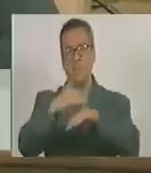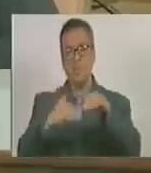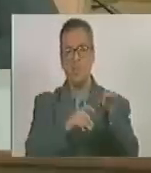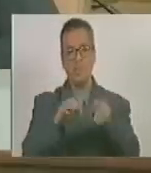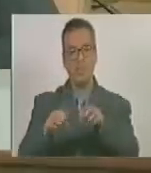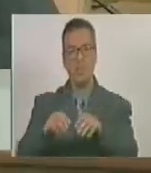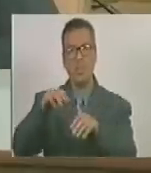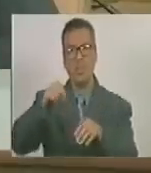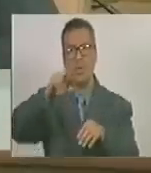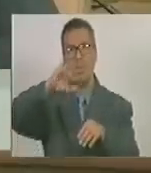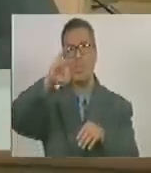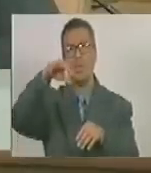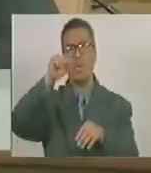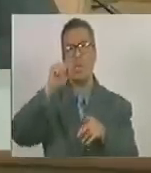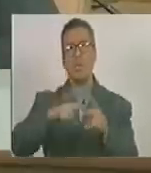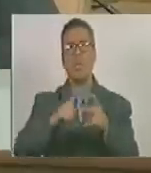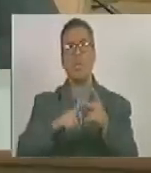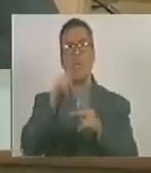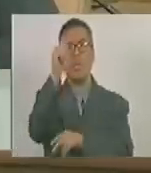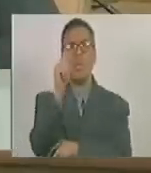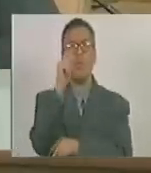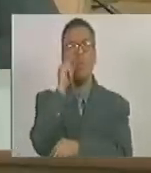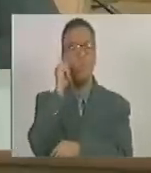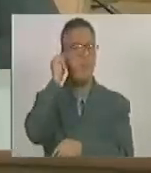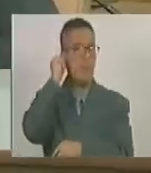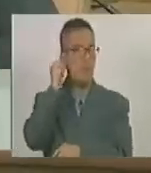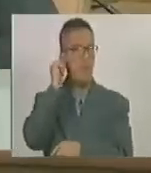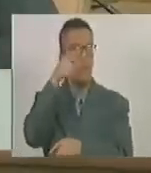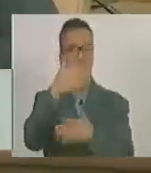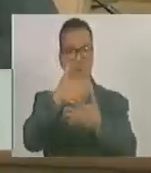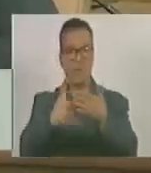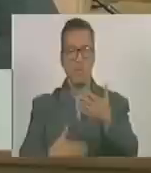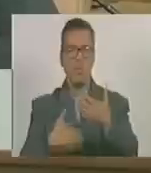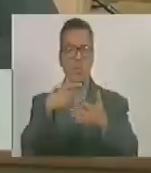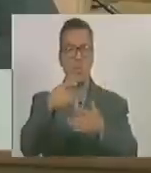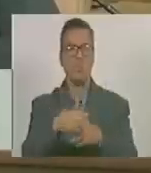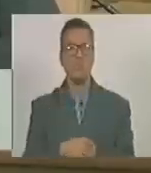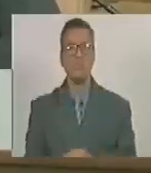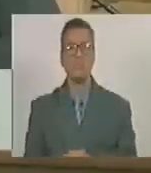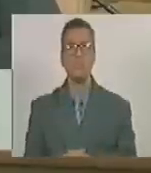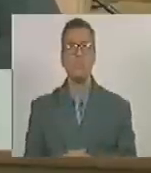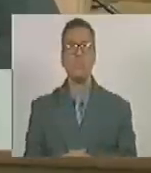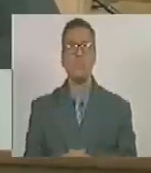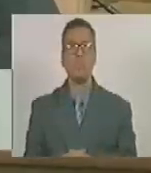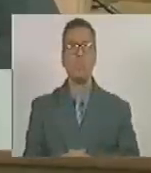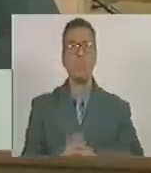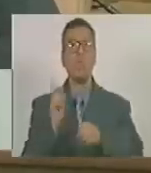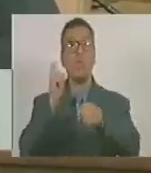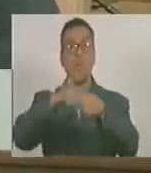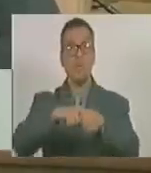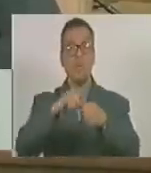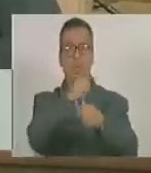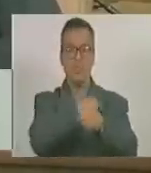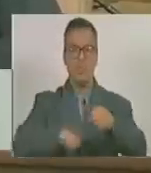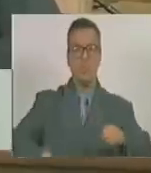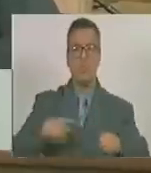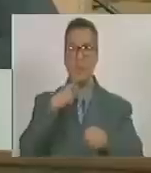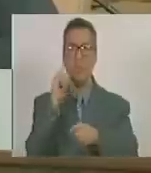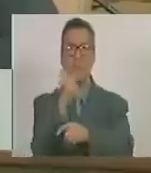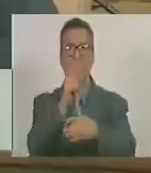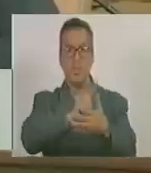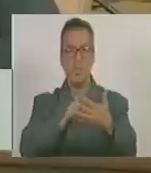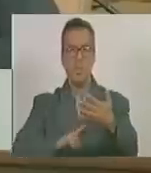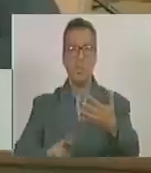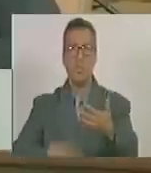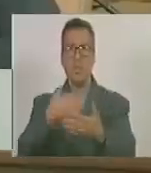subsecretaria María Alejandra Hernández, las diputadas y los diputados indicados en lista anexa. Acto seguido, el presidente ordenó dar